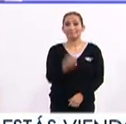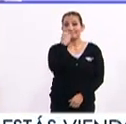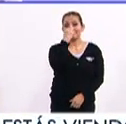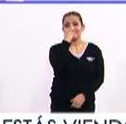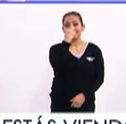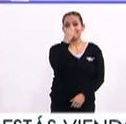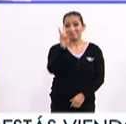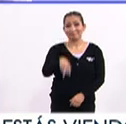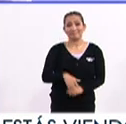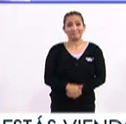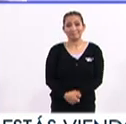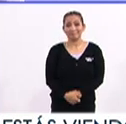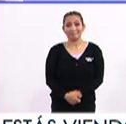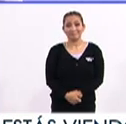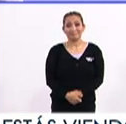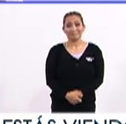comida.